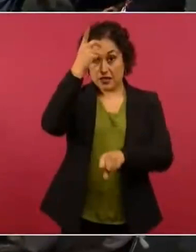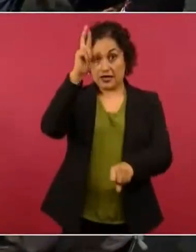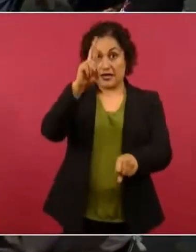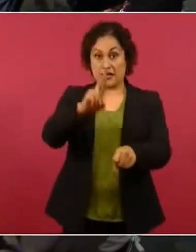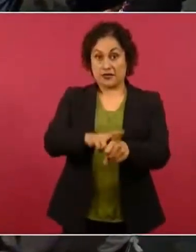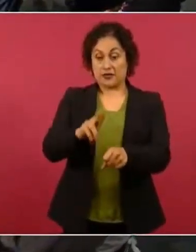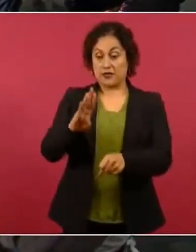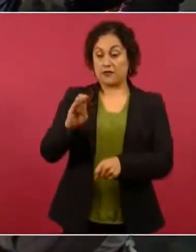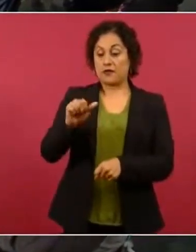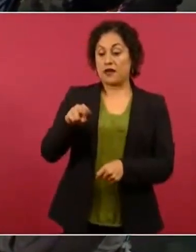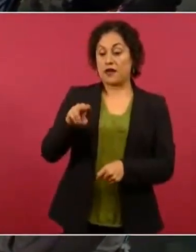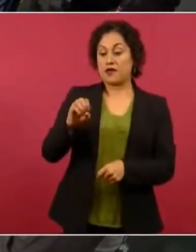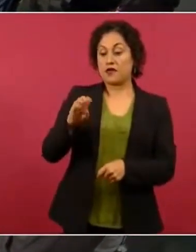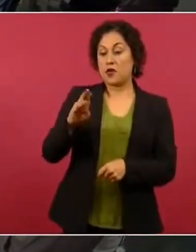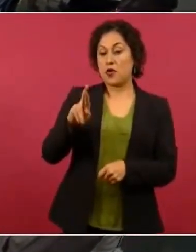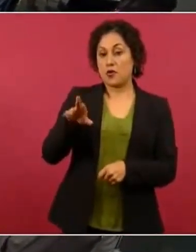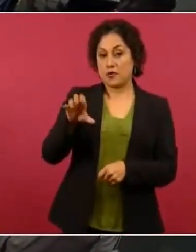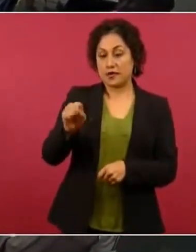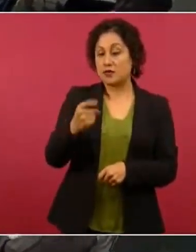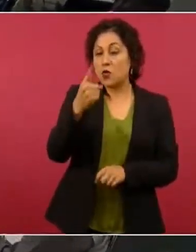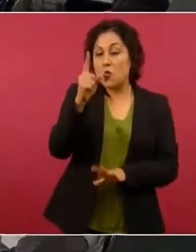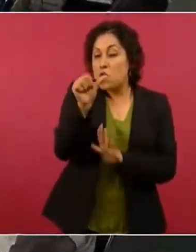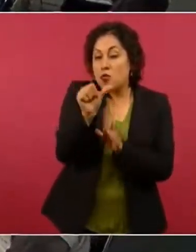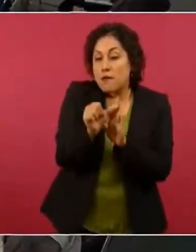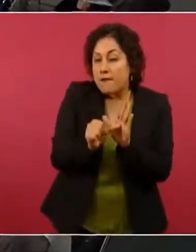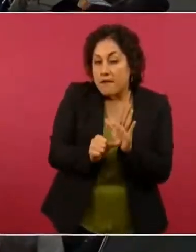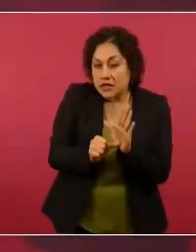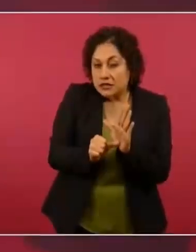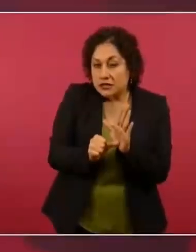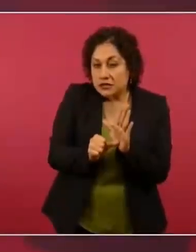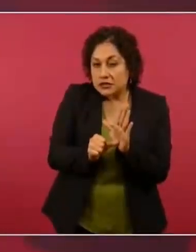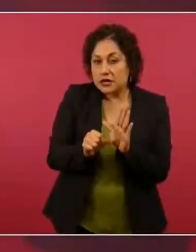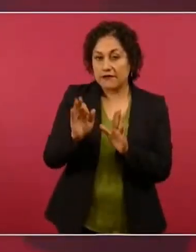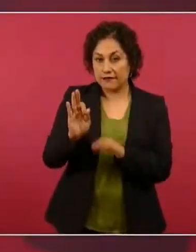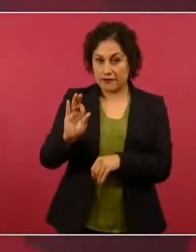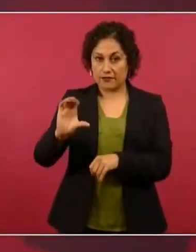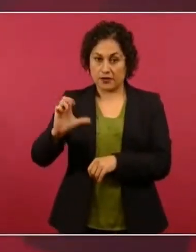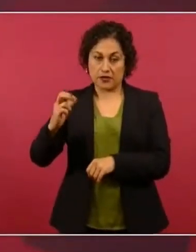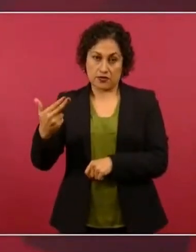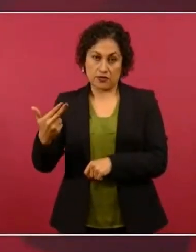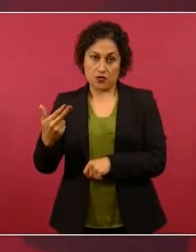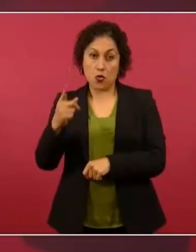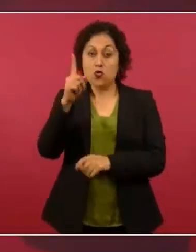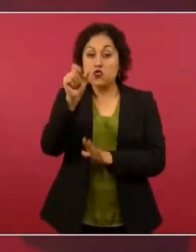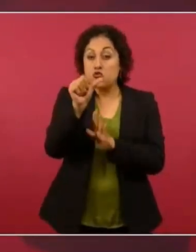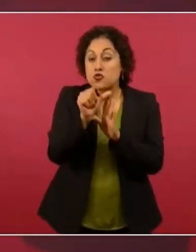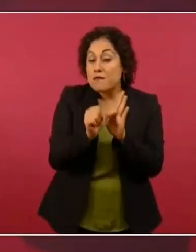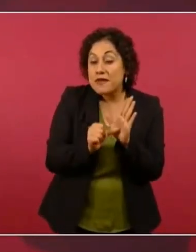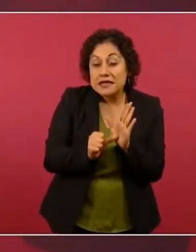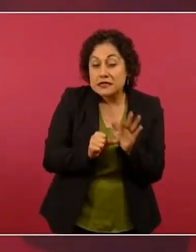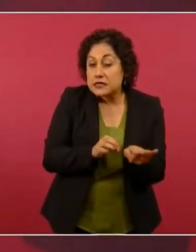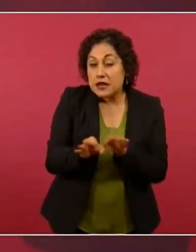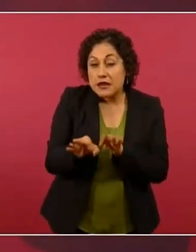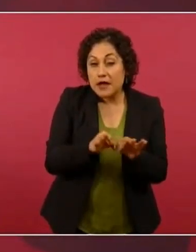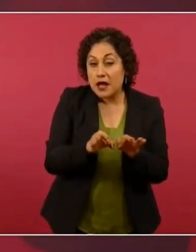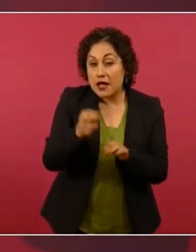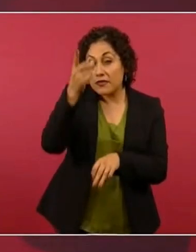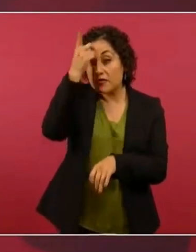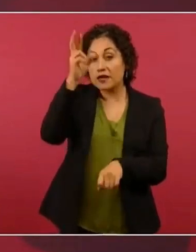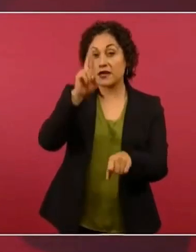lo hizo este Jorge sino Calderón un mes y pidió un crédito